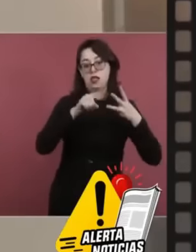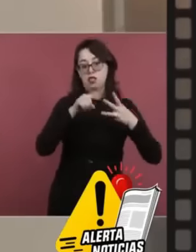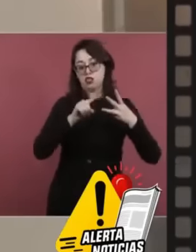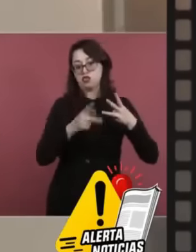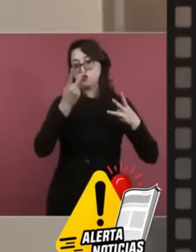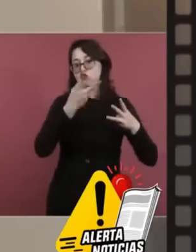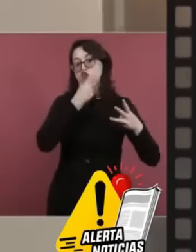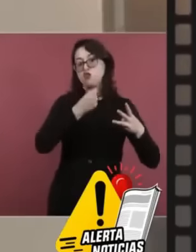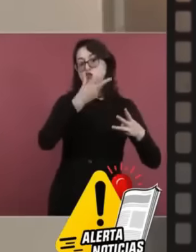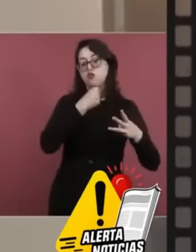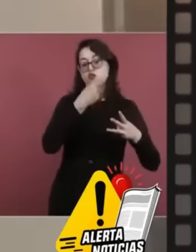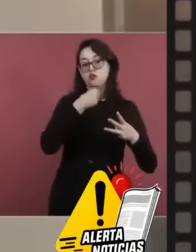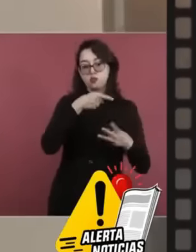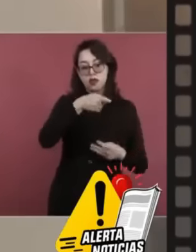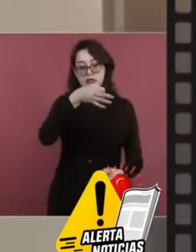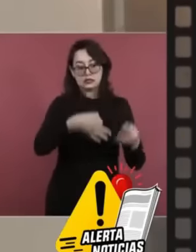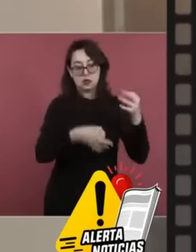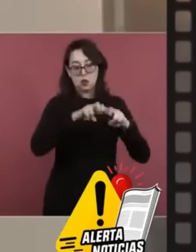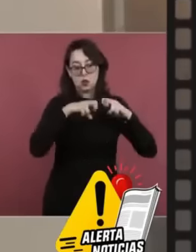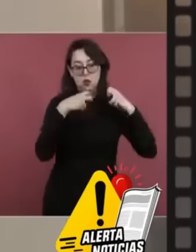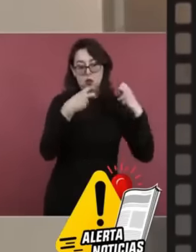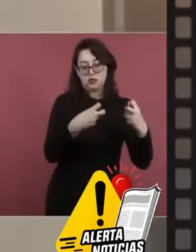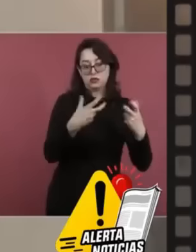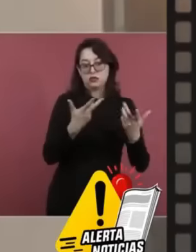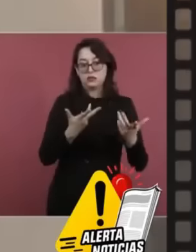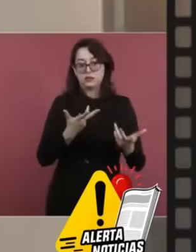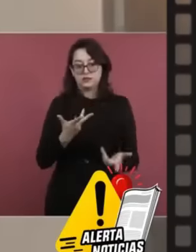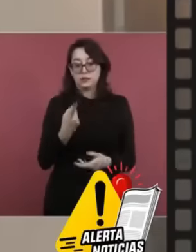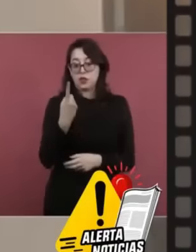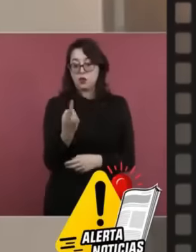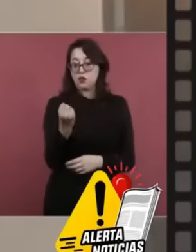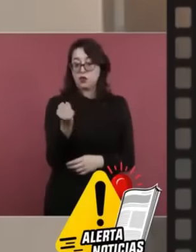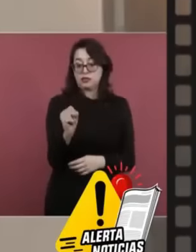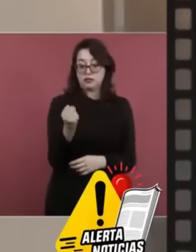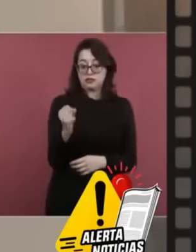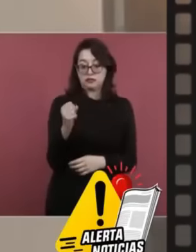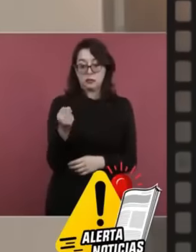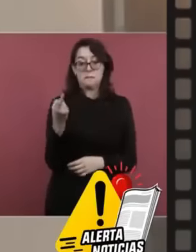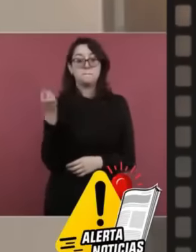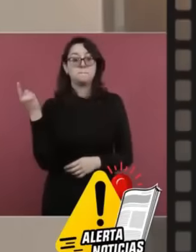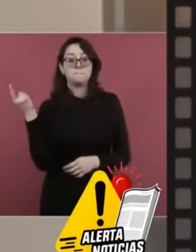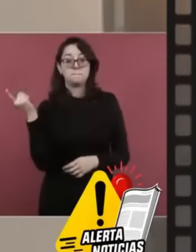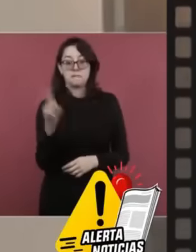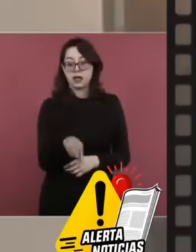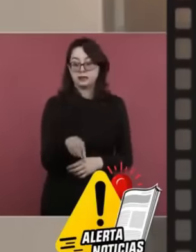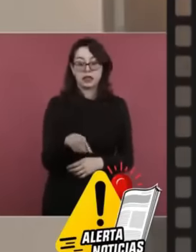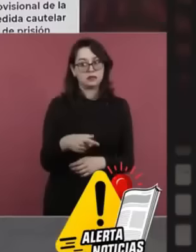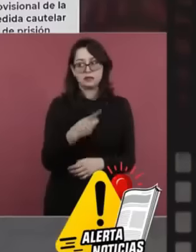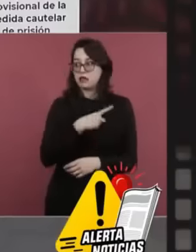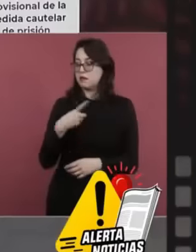Tribunal Colegiado en Materia Penal del Primer Circuito aquí en la Ciudad de México, el 1 de septiembre ordenaron su inmediata